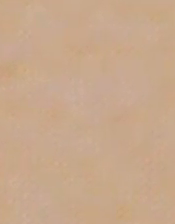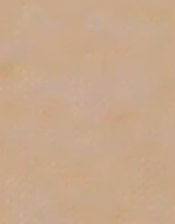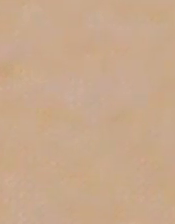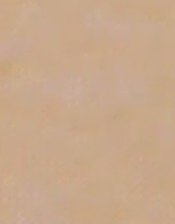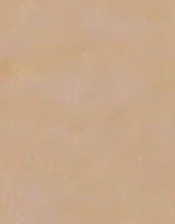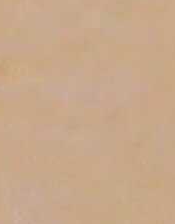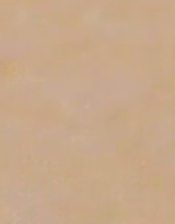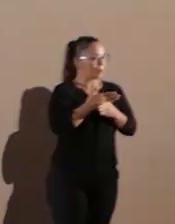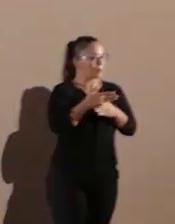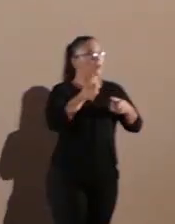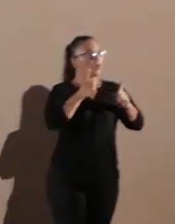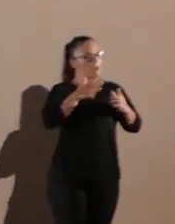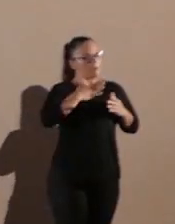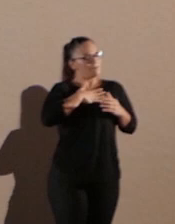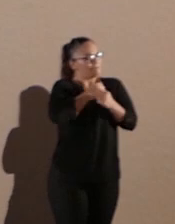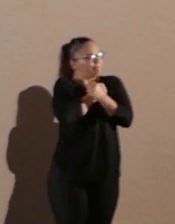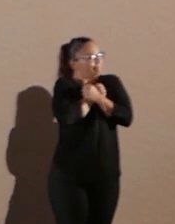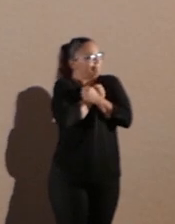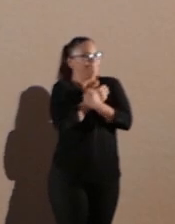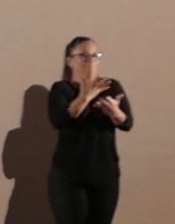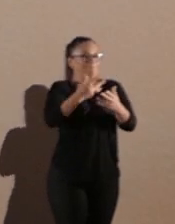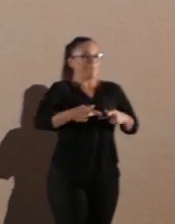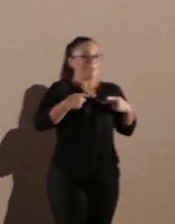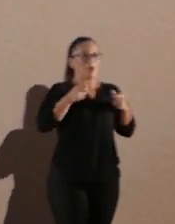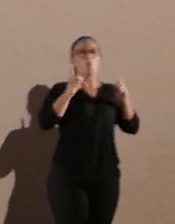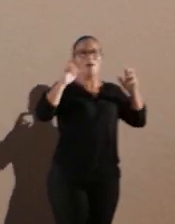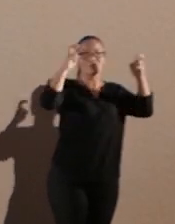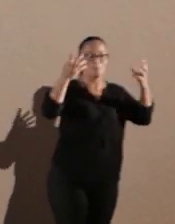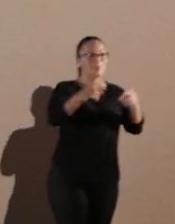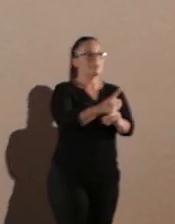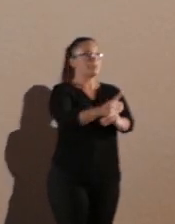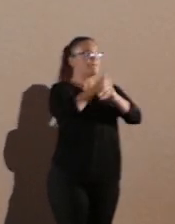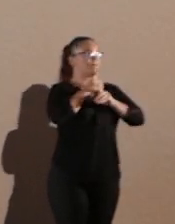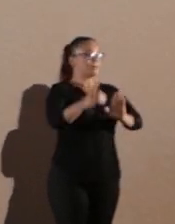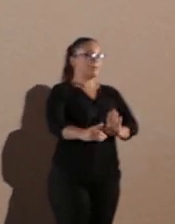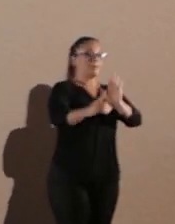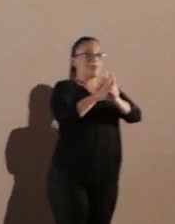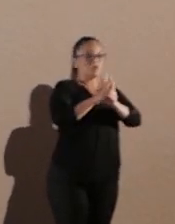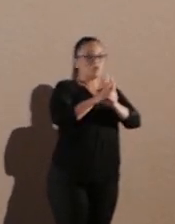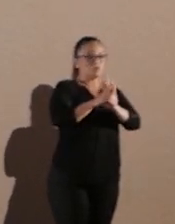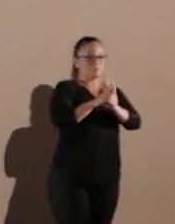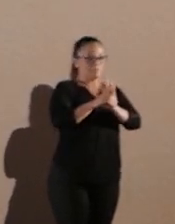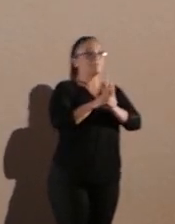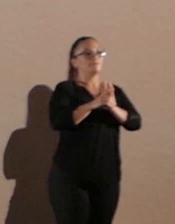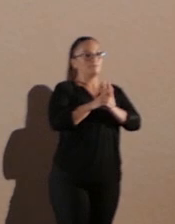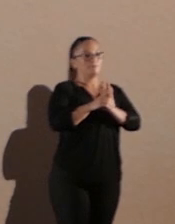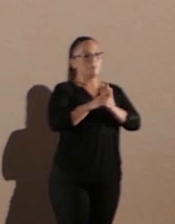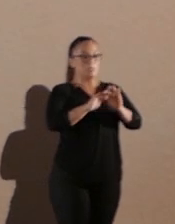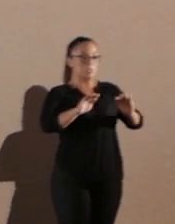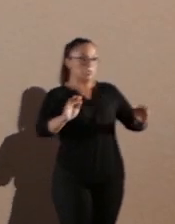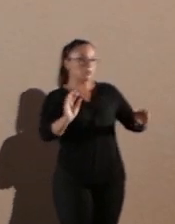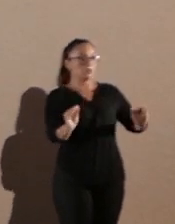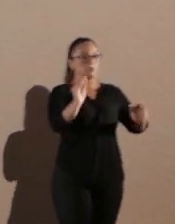cuál es cuál es y ha sido mi pasión de vida que ha sido la defensa de los derechos de la niñez es las adolescencias